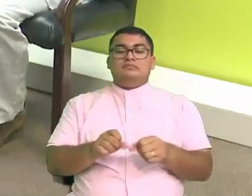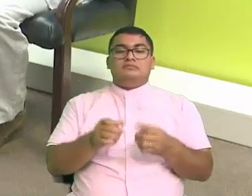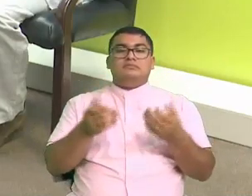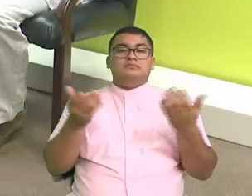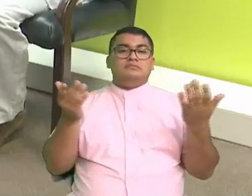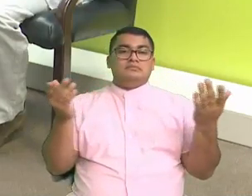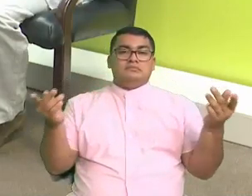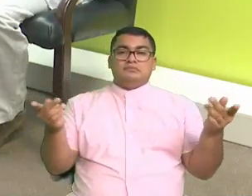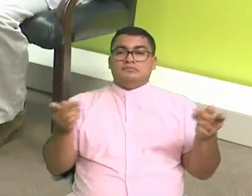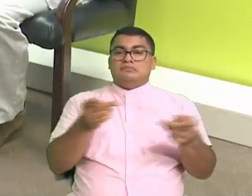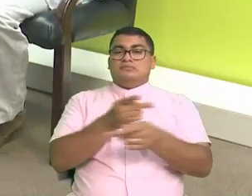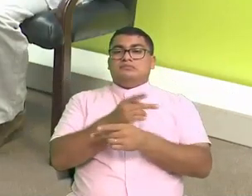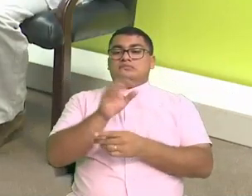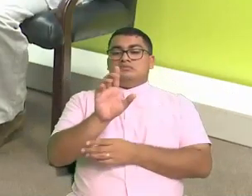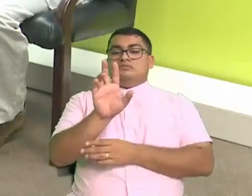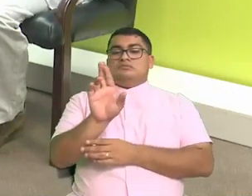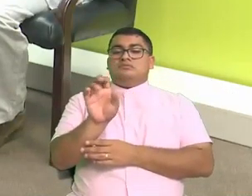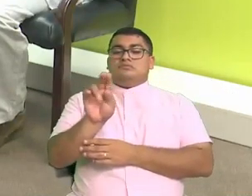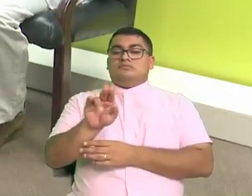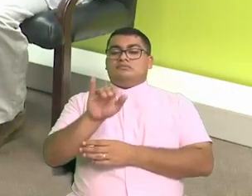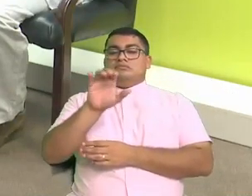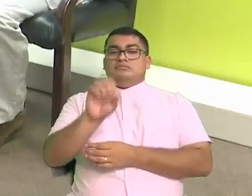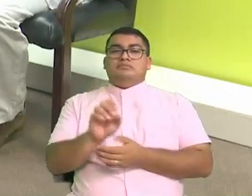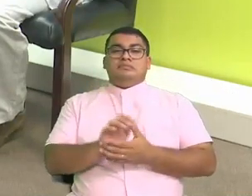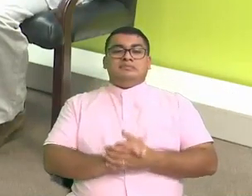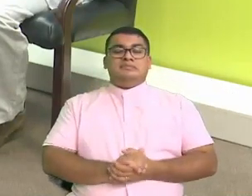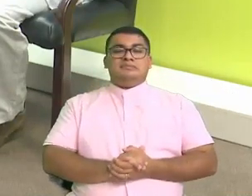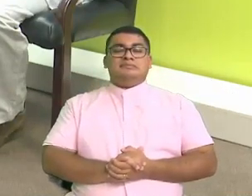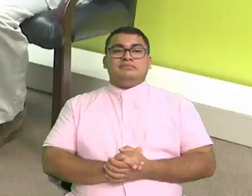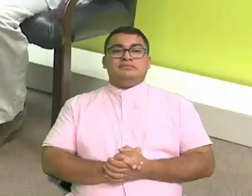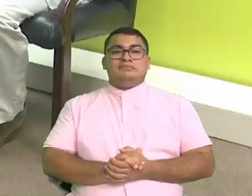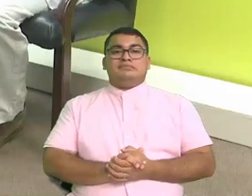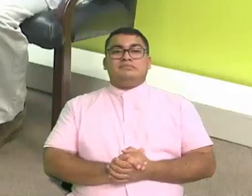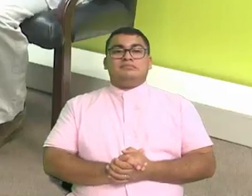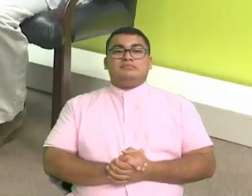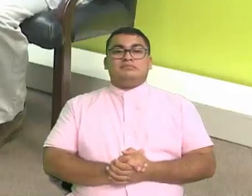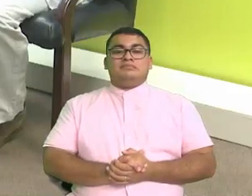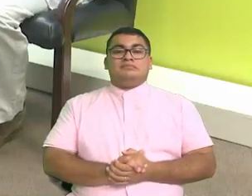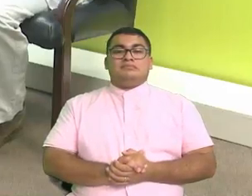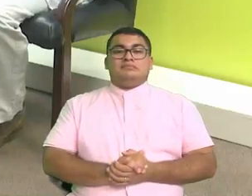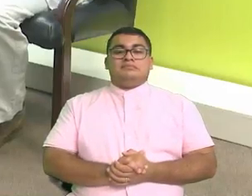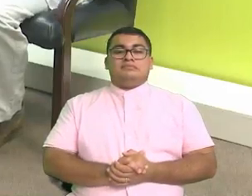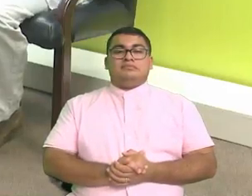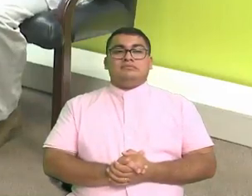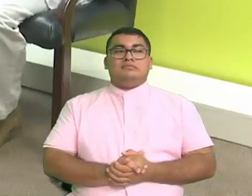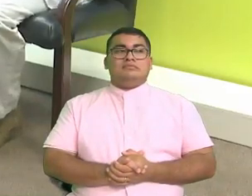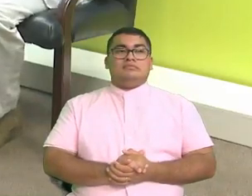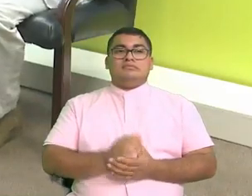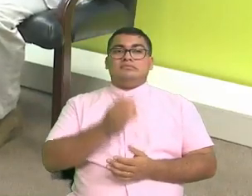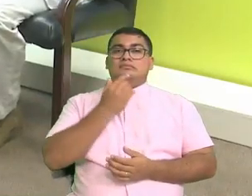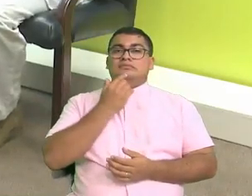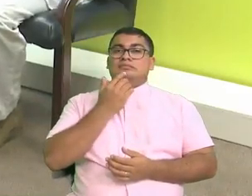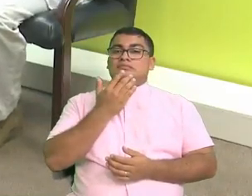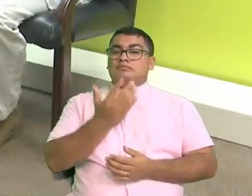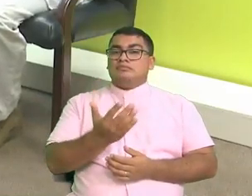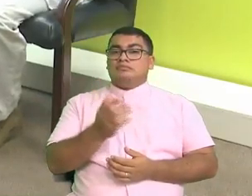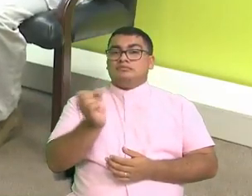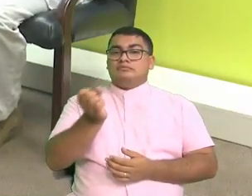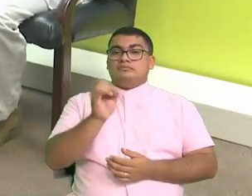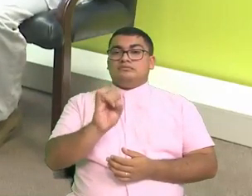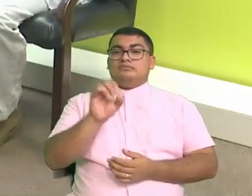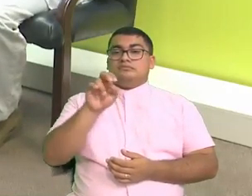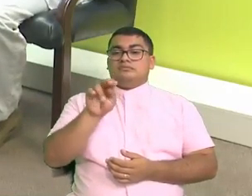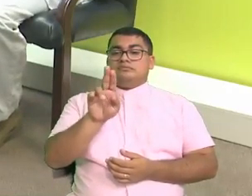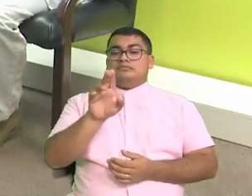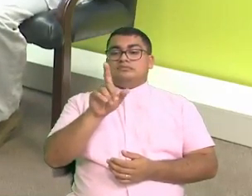eso, a una sinusitis grave. Claro, ya. Claro. Porque la sinusitis tiene